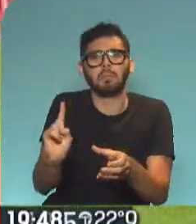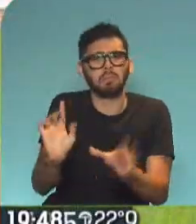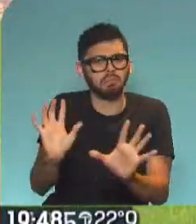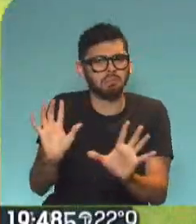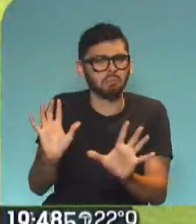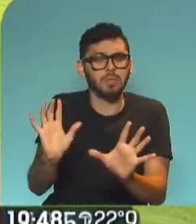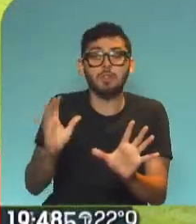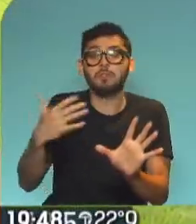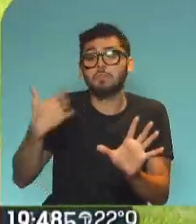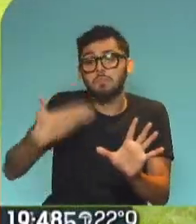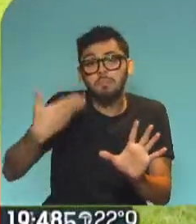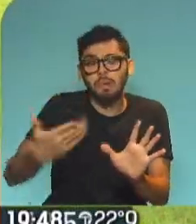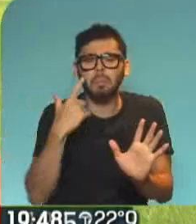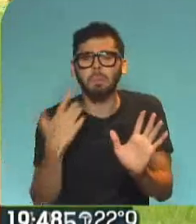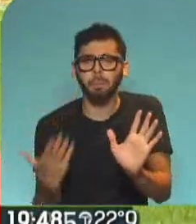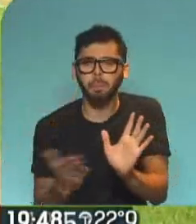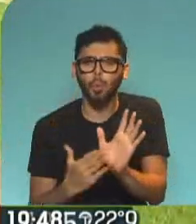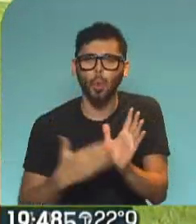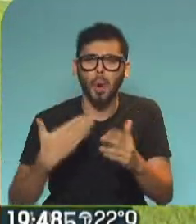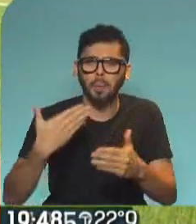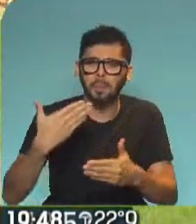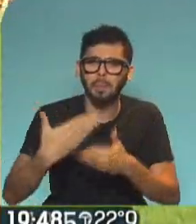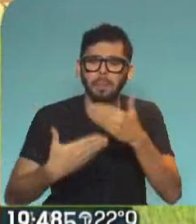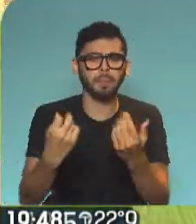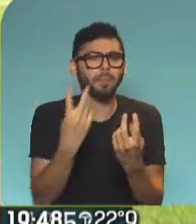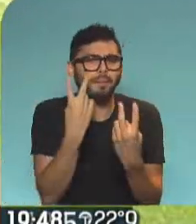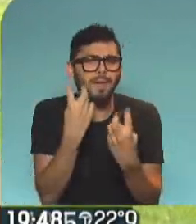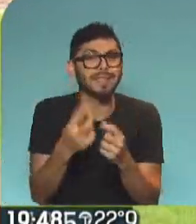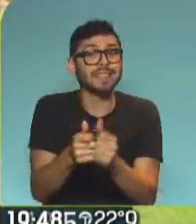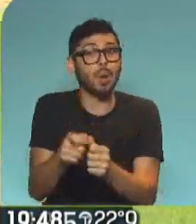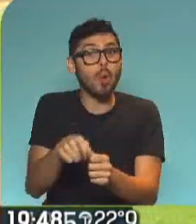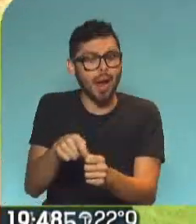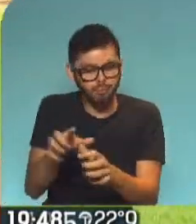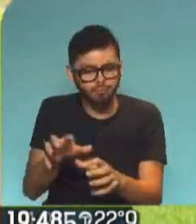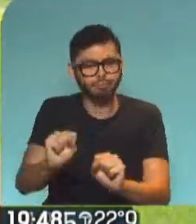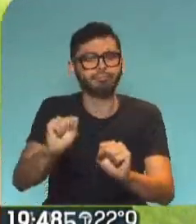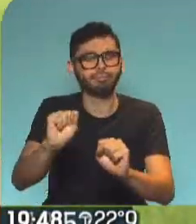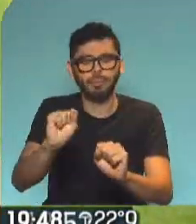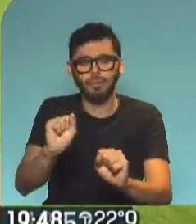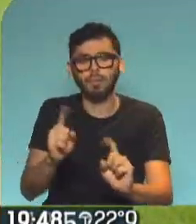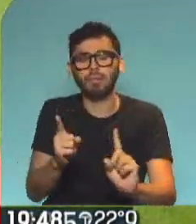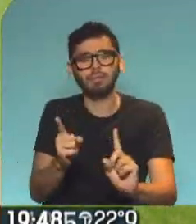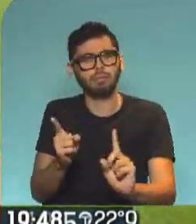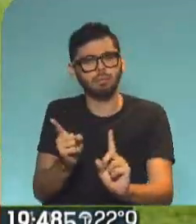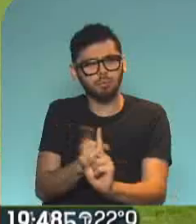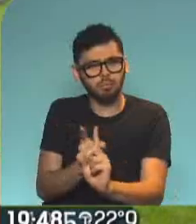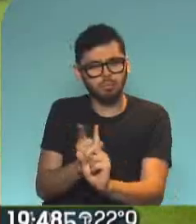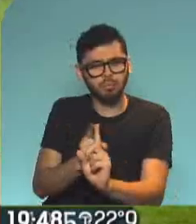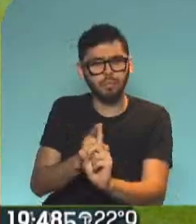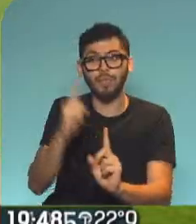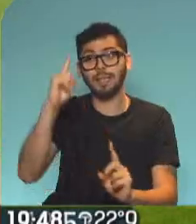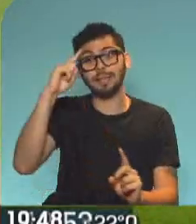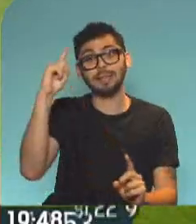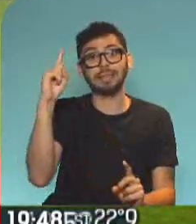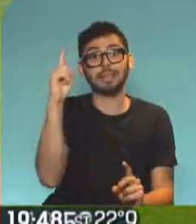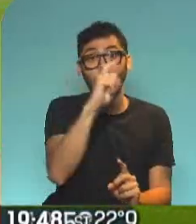una serie de pruebas y nos fueron encontrando sobre todo en el peritaje de los teléfonos parece que esa relación que esa influencia que esa incidencia que